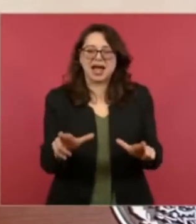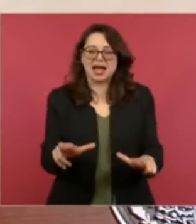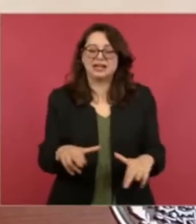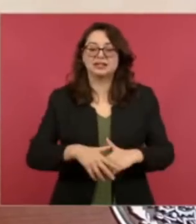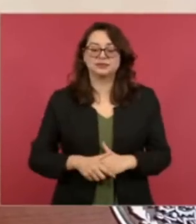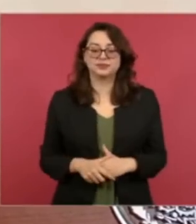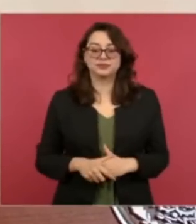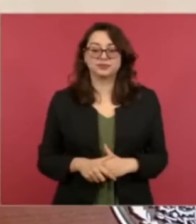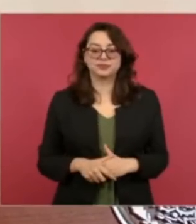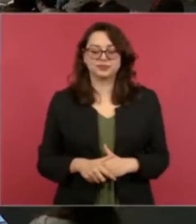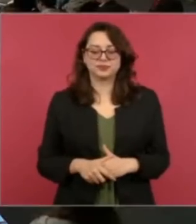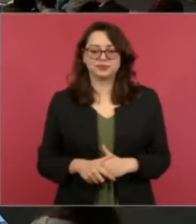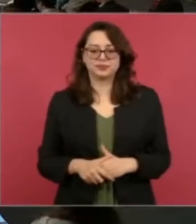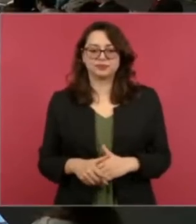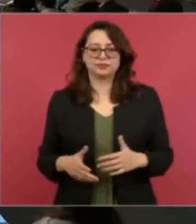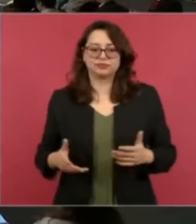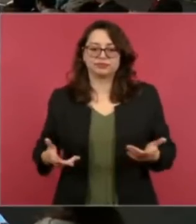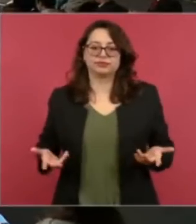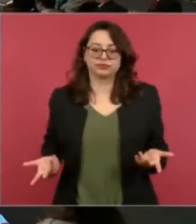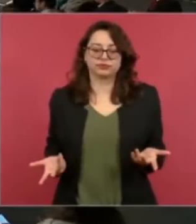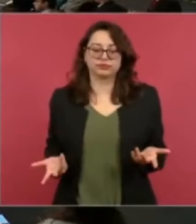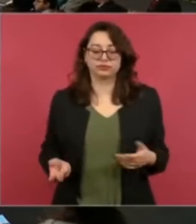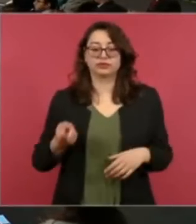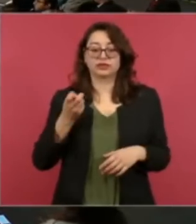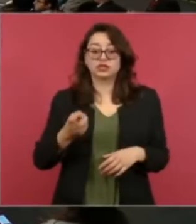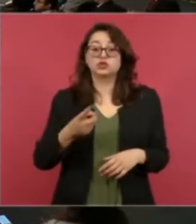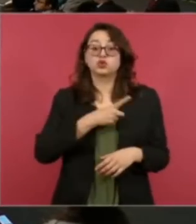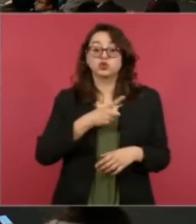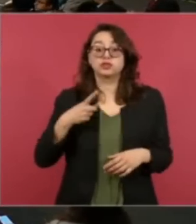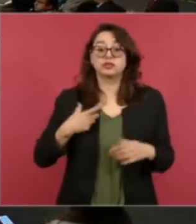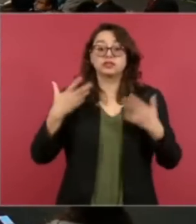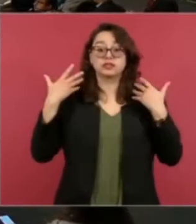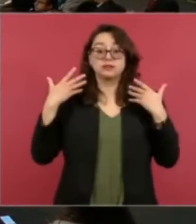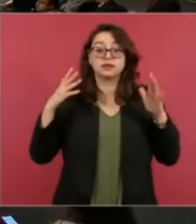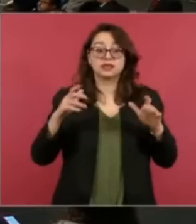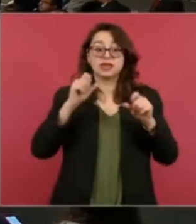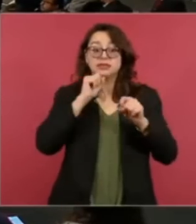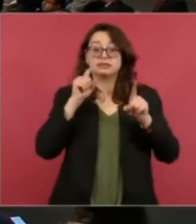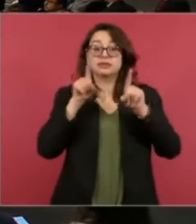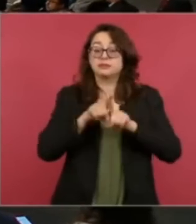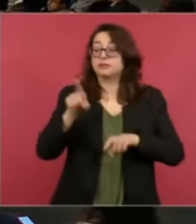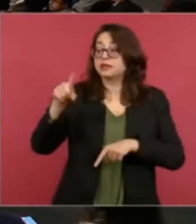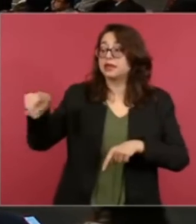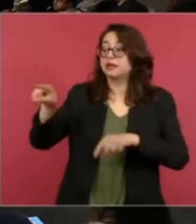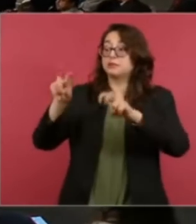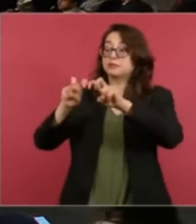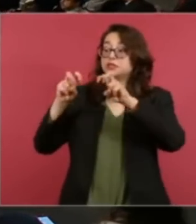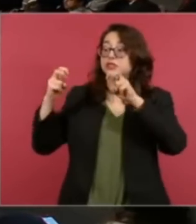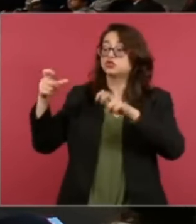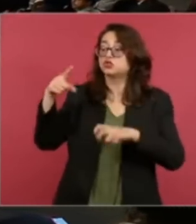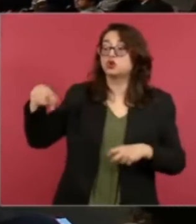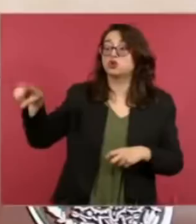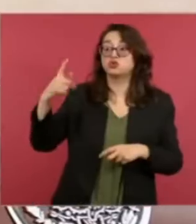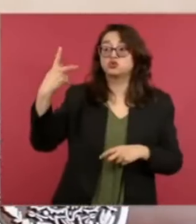Hacer públicas las declaraciones patrimoniales de los ministros. Sí, sí, porque